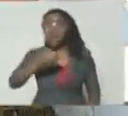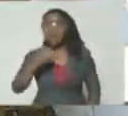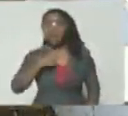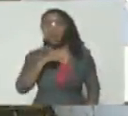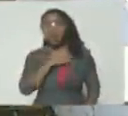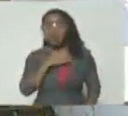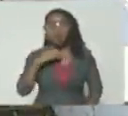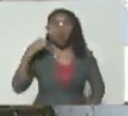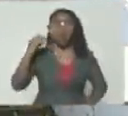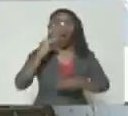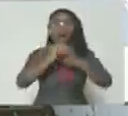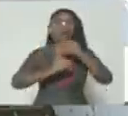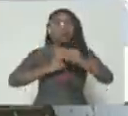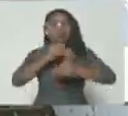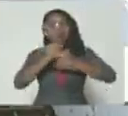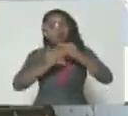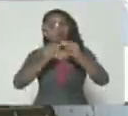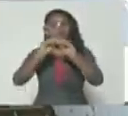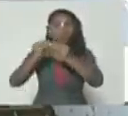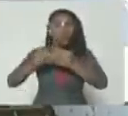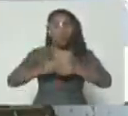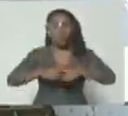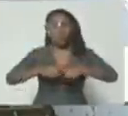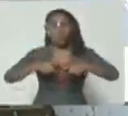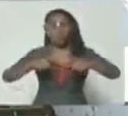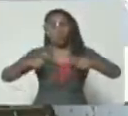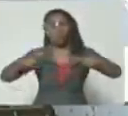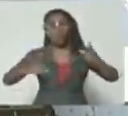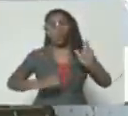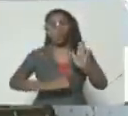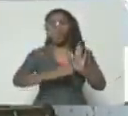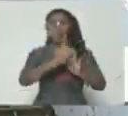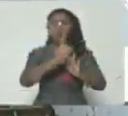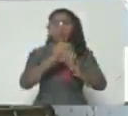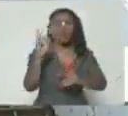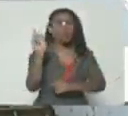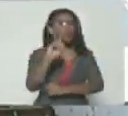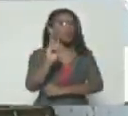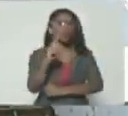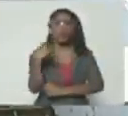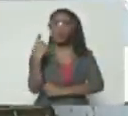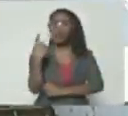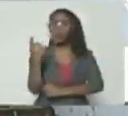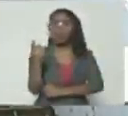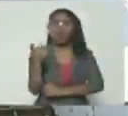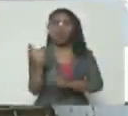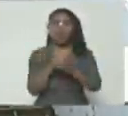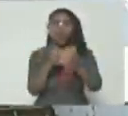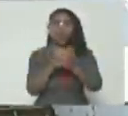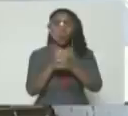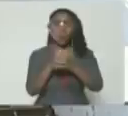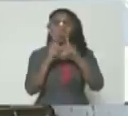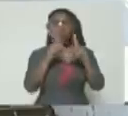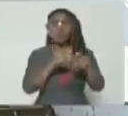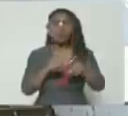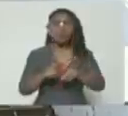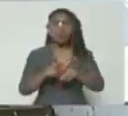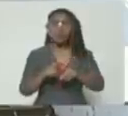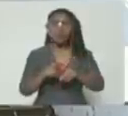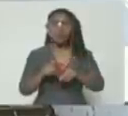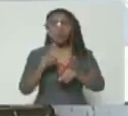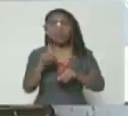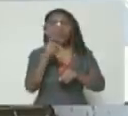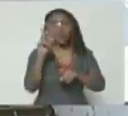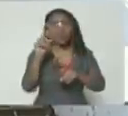estamos consolidando, creciendo y desarrollando, no solamente el sector agrícola pecuario, sino también